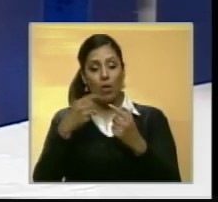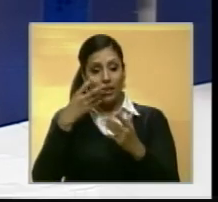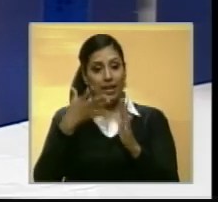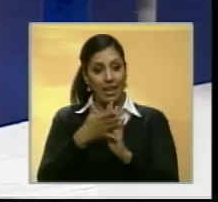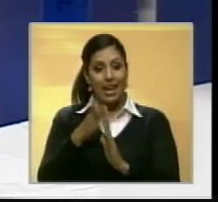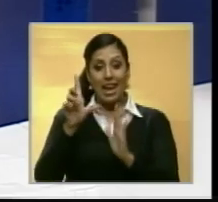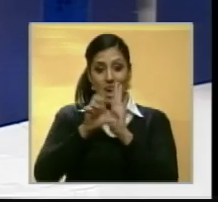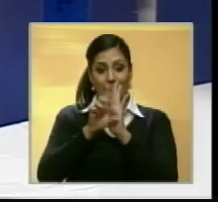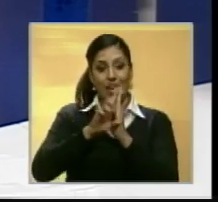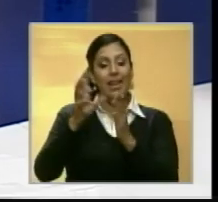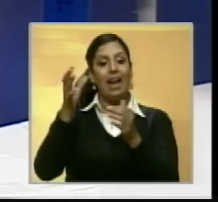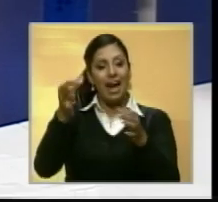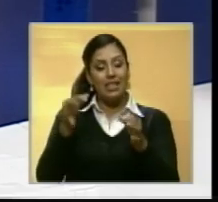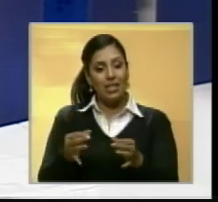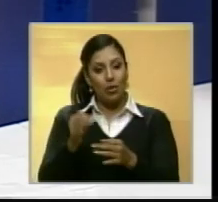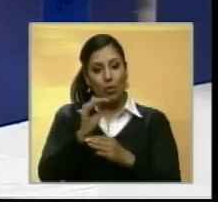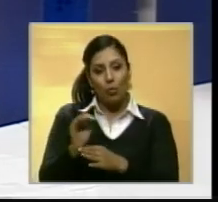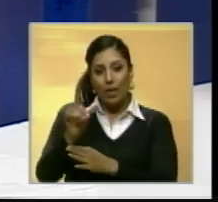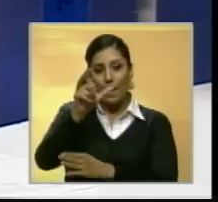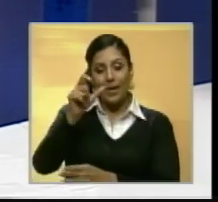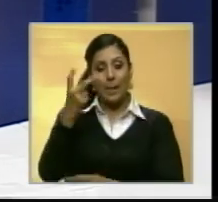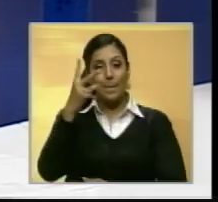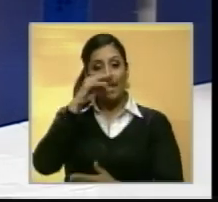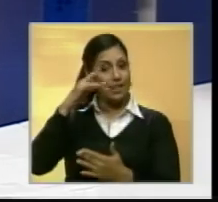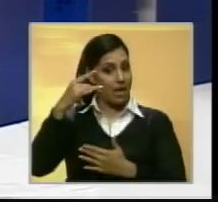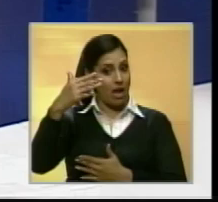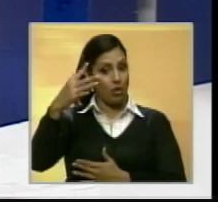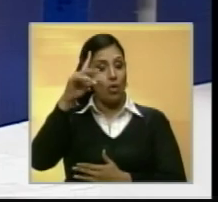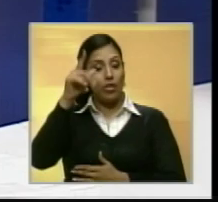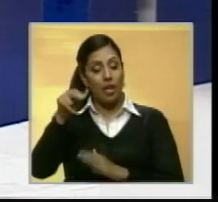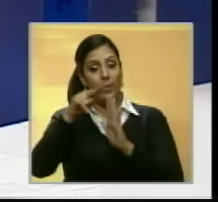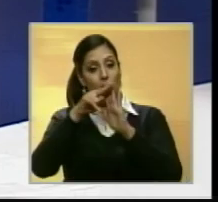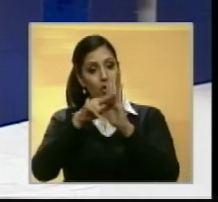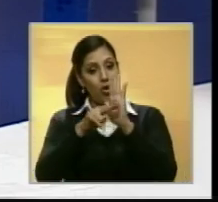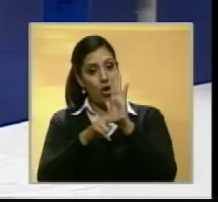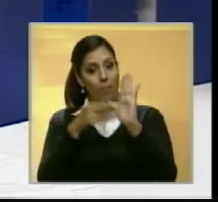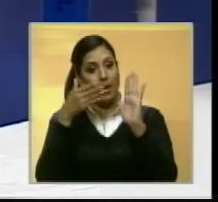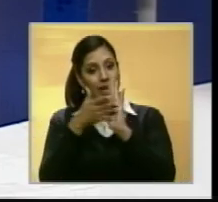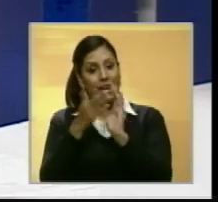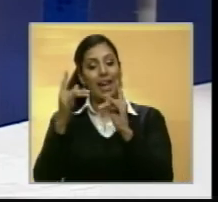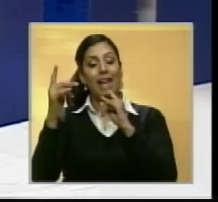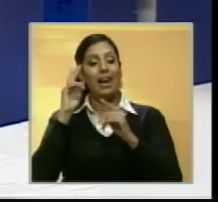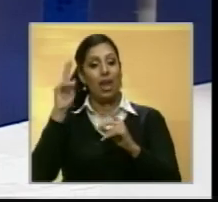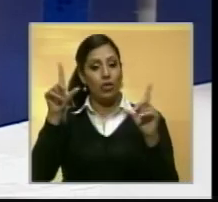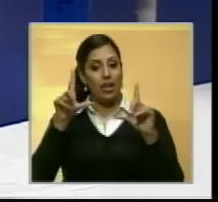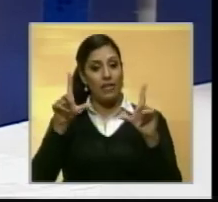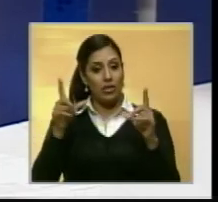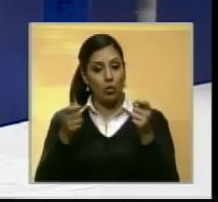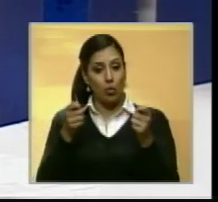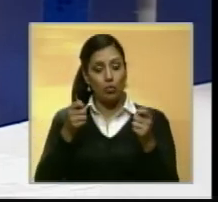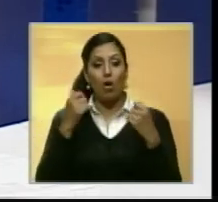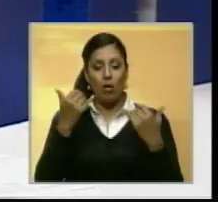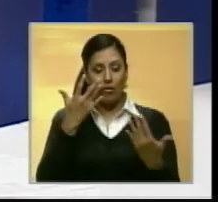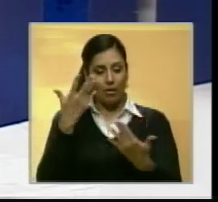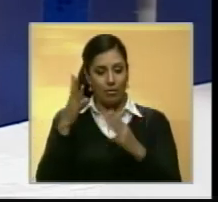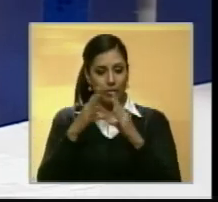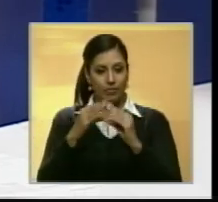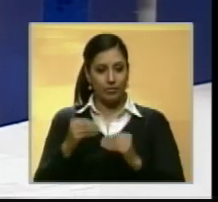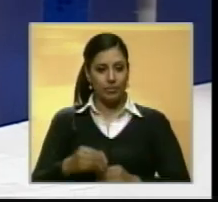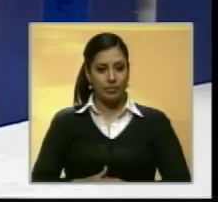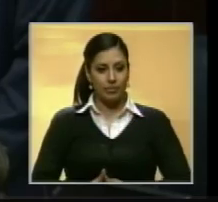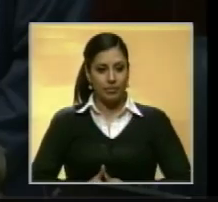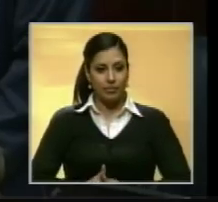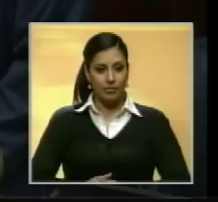que con esta ley se logra la garantía de las concesiones por 20 años y la normalización del espectro radioeléctrico. Oliver Rodríguez nos cuenta